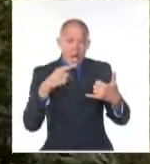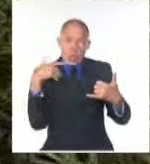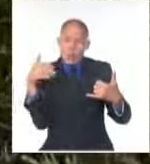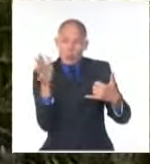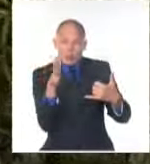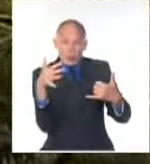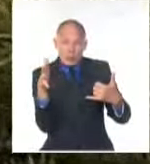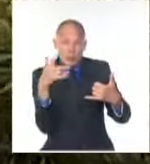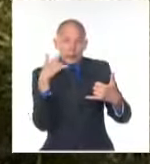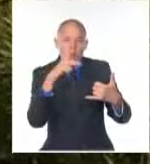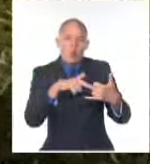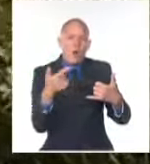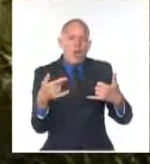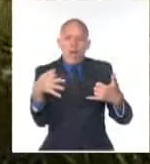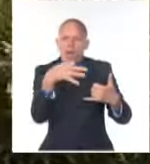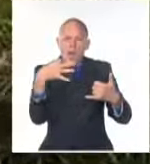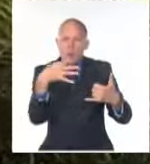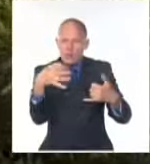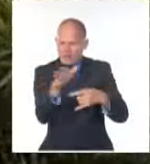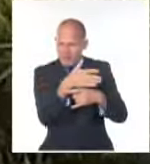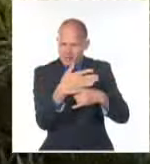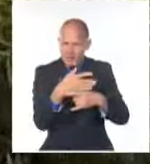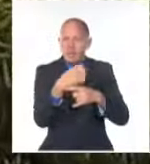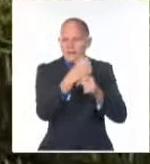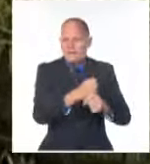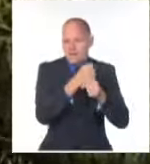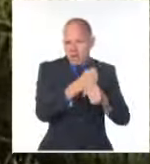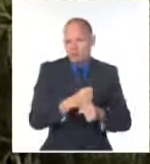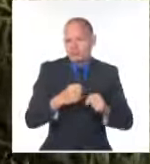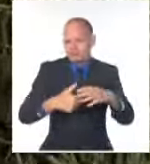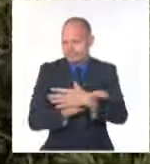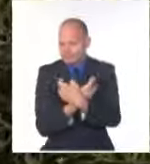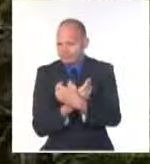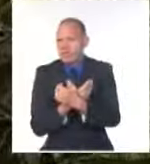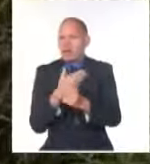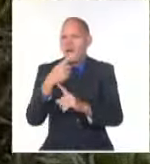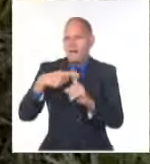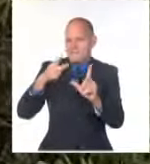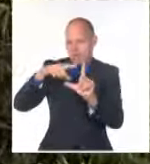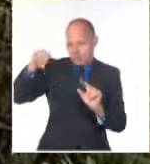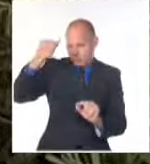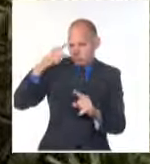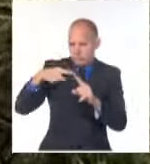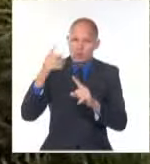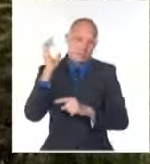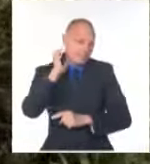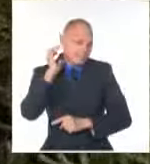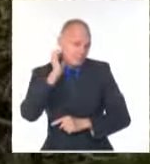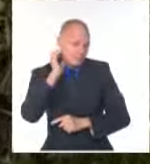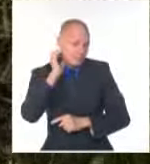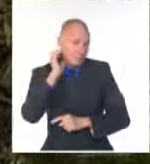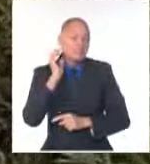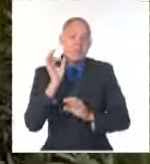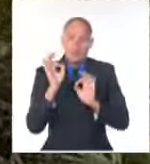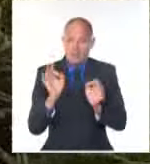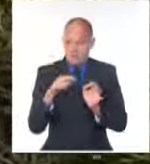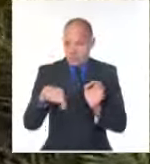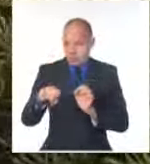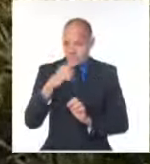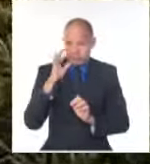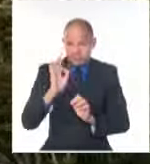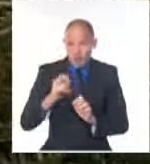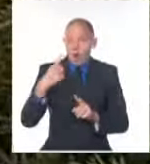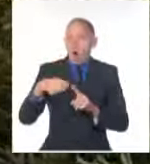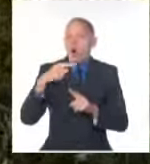en los municipios de pilón niquero media luna campechuela y Manzanillo ubicados en la costa sur de la provincia de Granma y Bartolomé